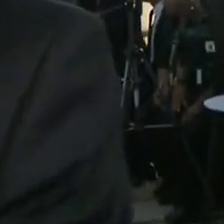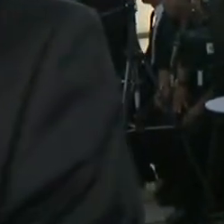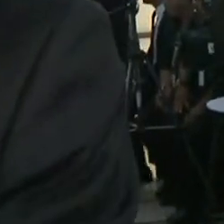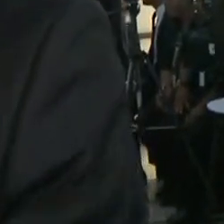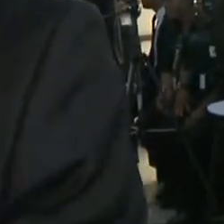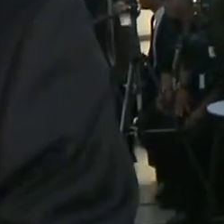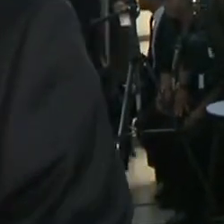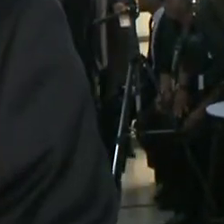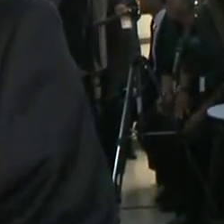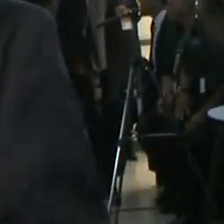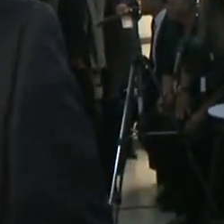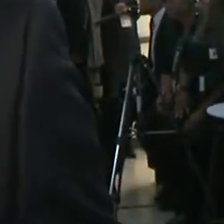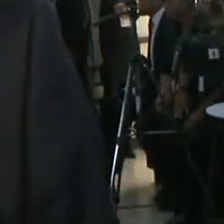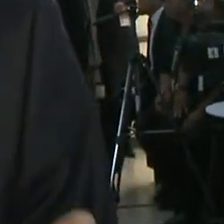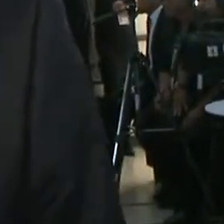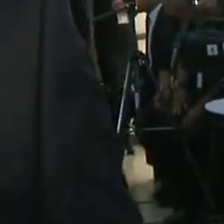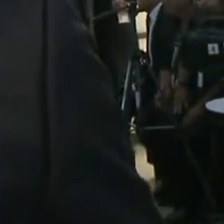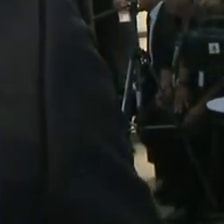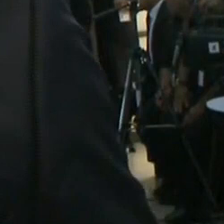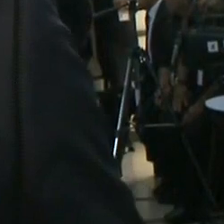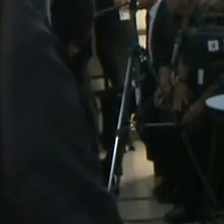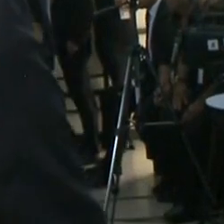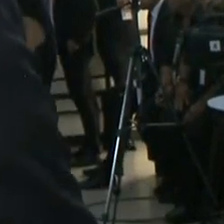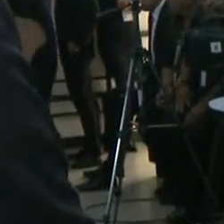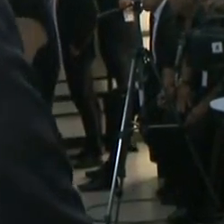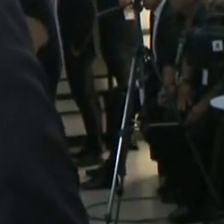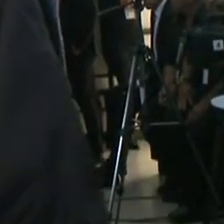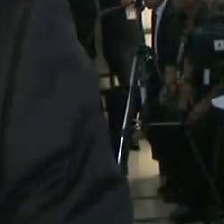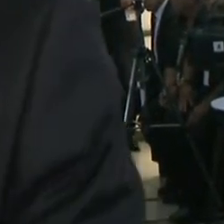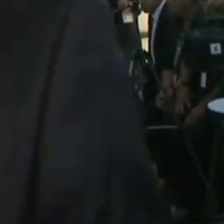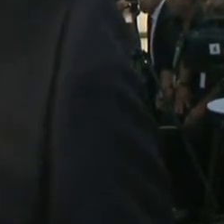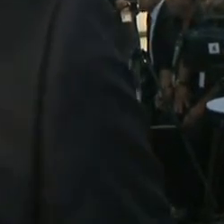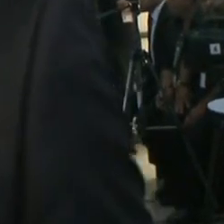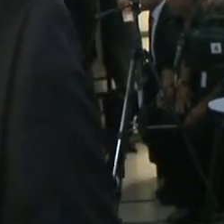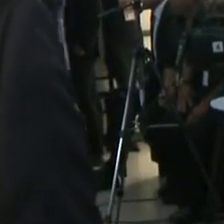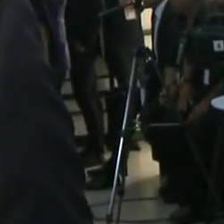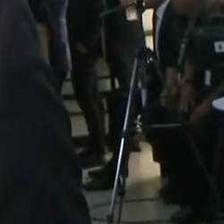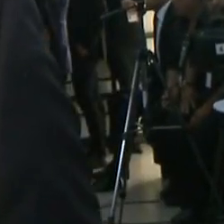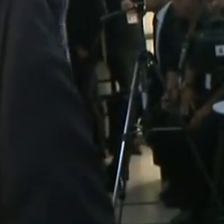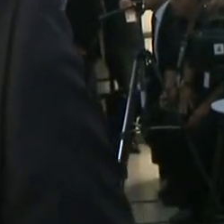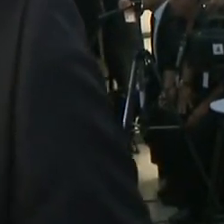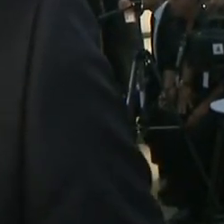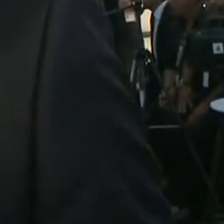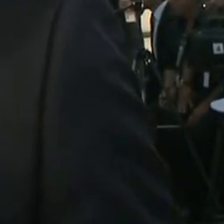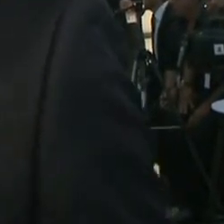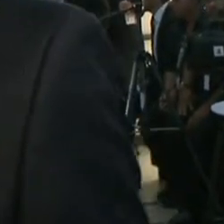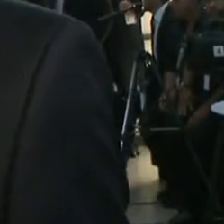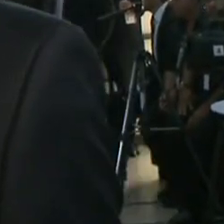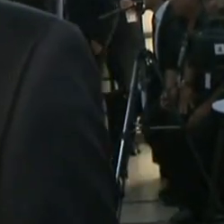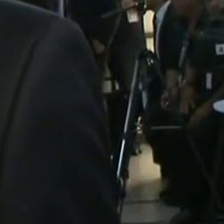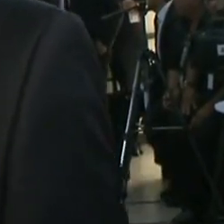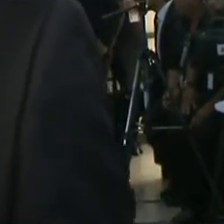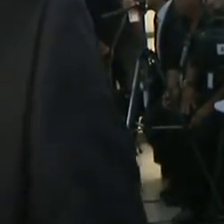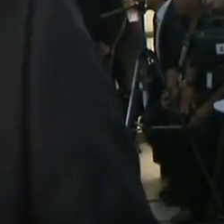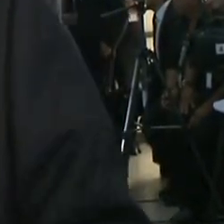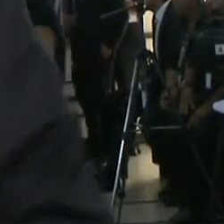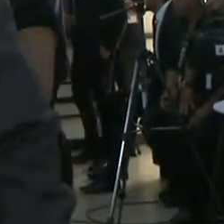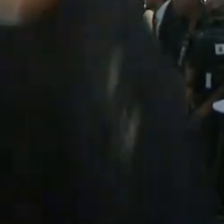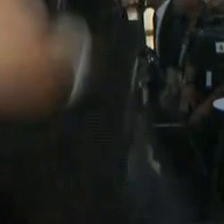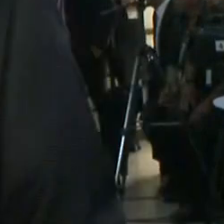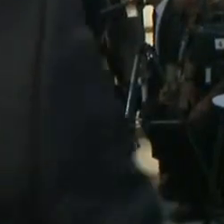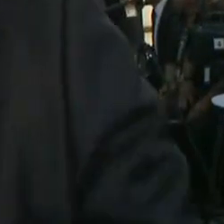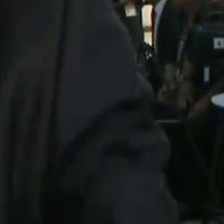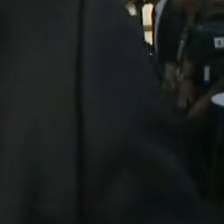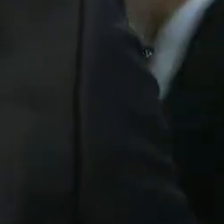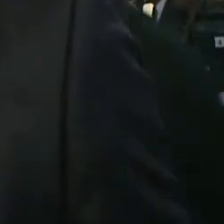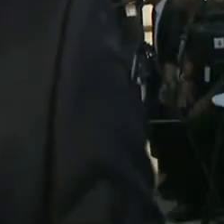2 secretarías pueden formar mayoría en el directorio y el directorio es el que decide cómo se administran los recursos del Congreso. Entonces